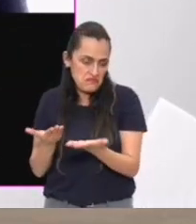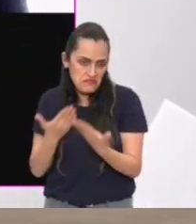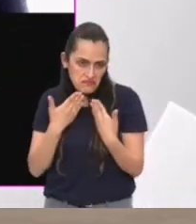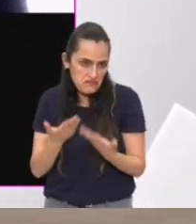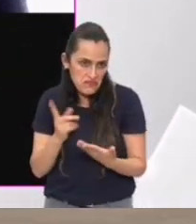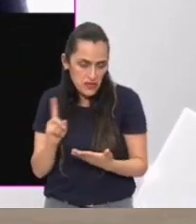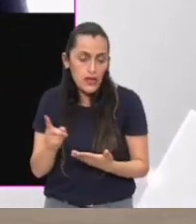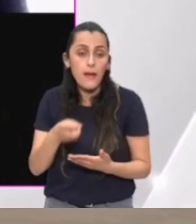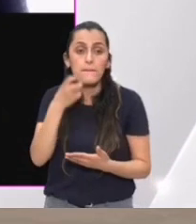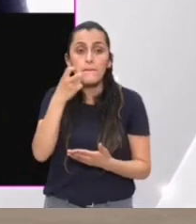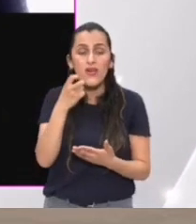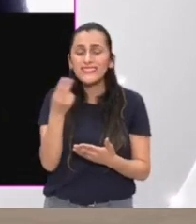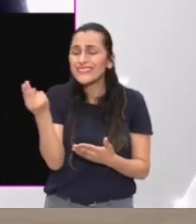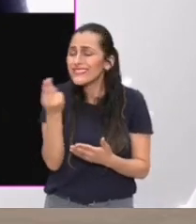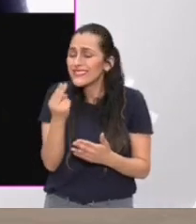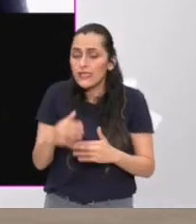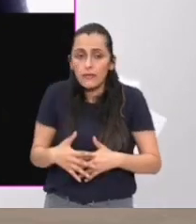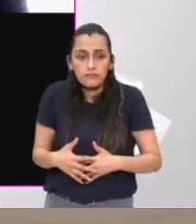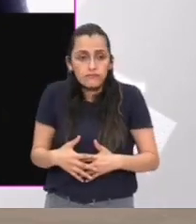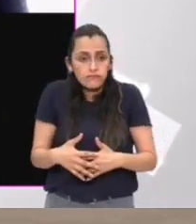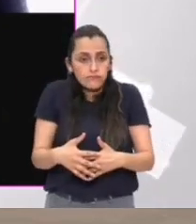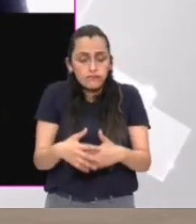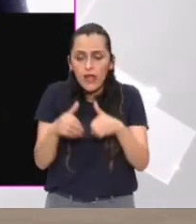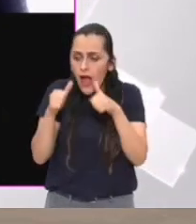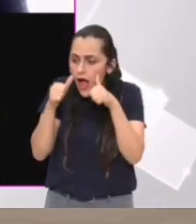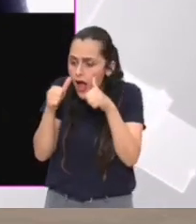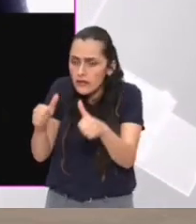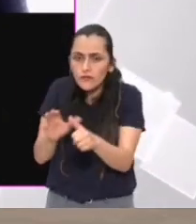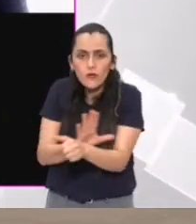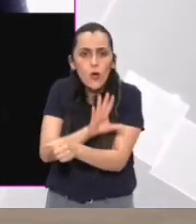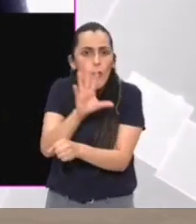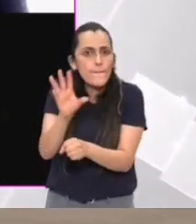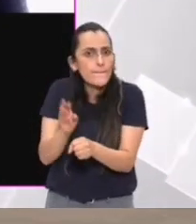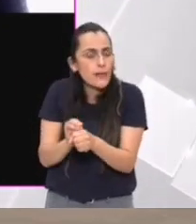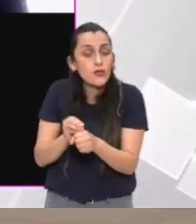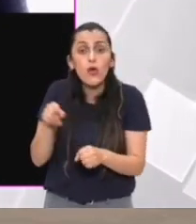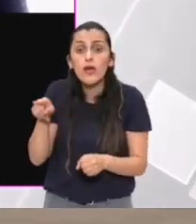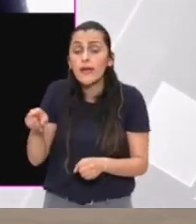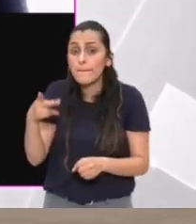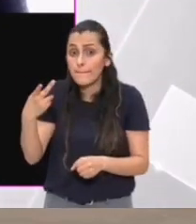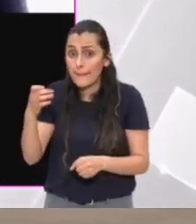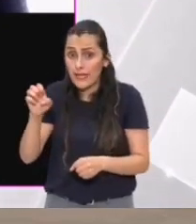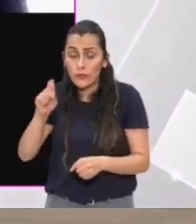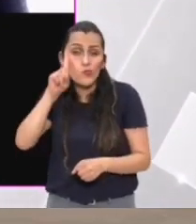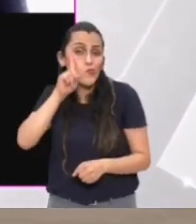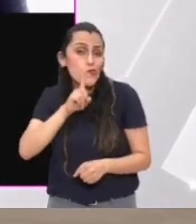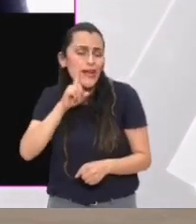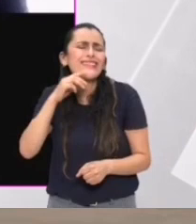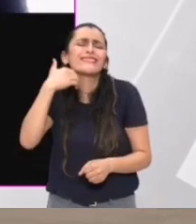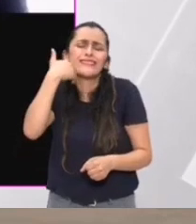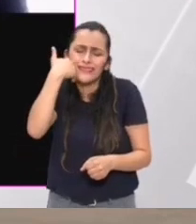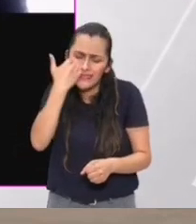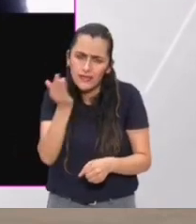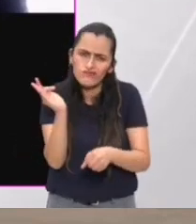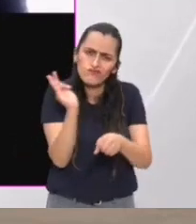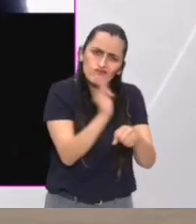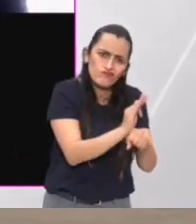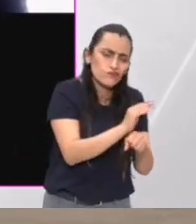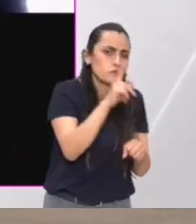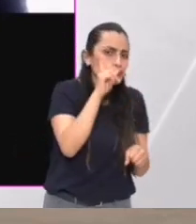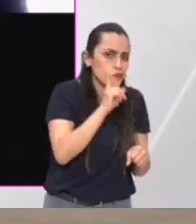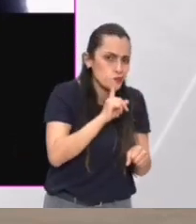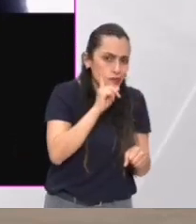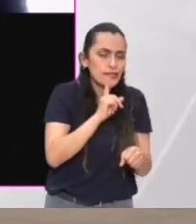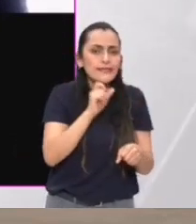existir atención integrada del embarazo. A las mujeres, el PES quiere darle esa calidad de salud tanto a la madre como al